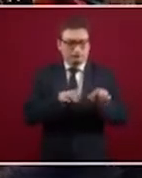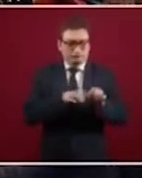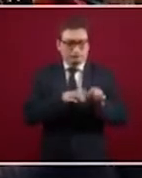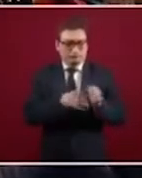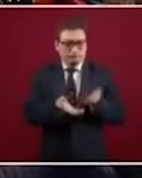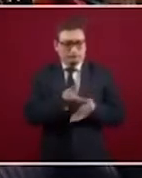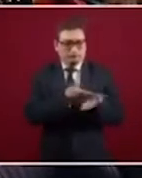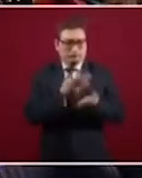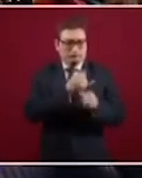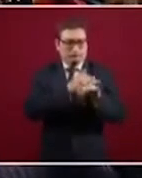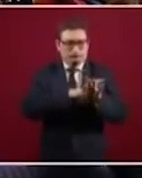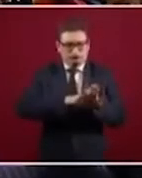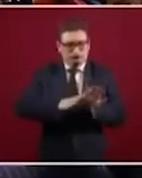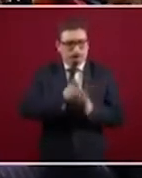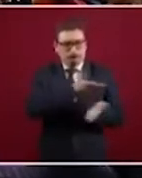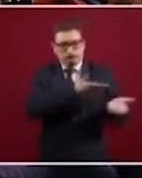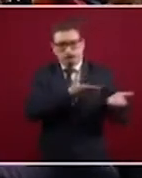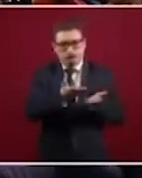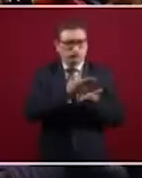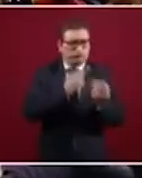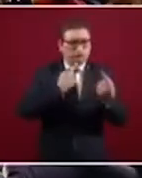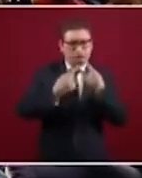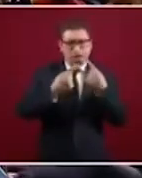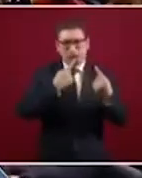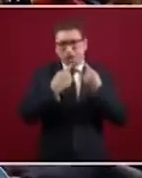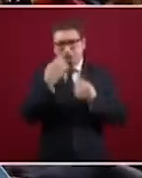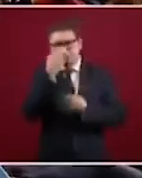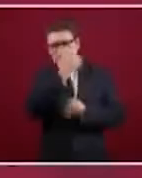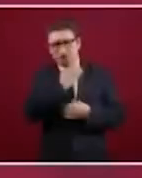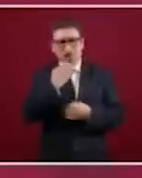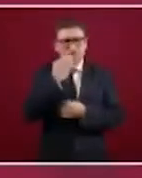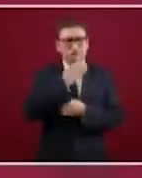recibiendo información y están valorando